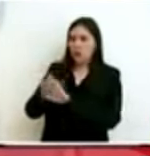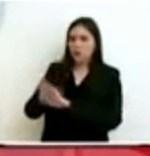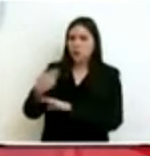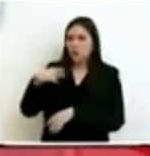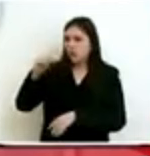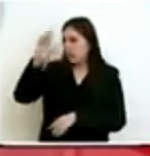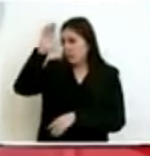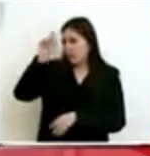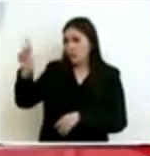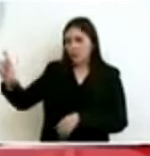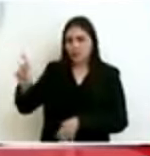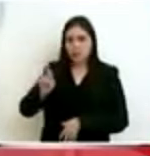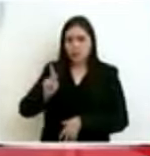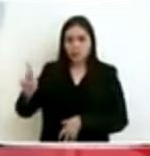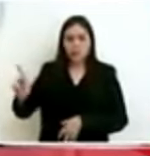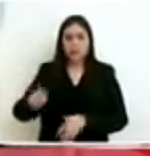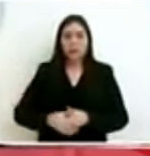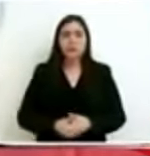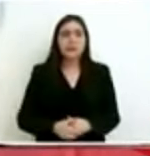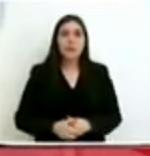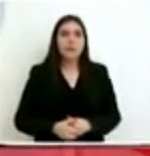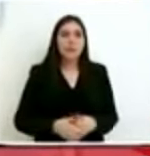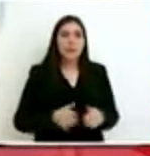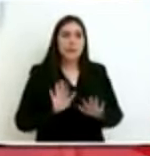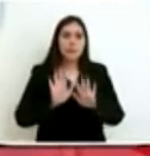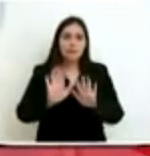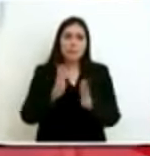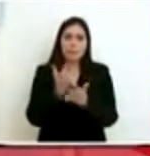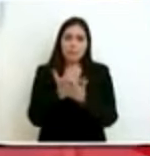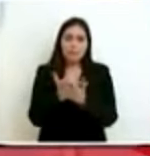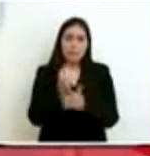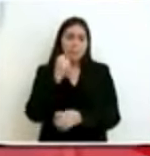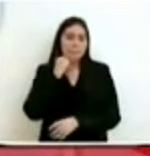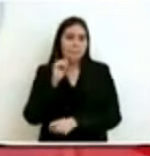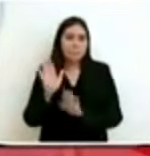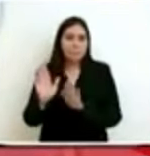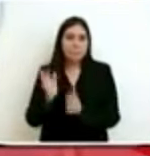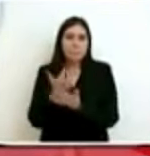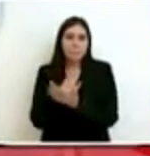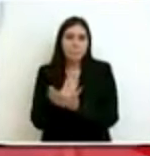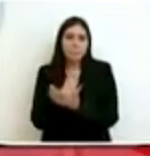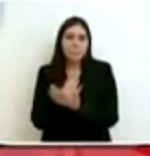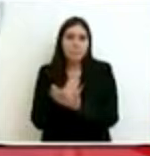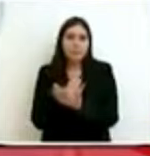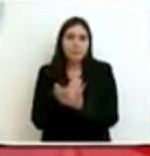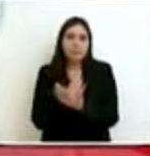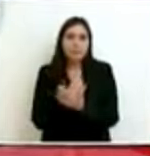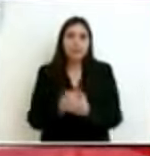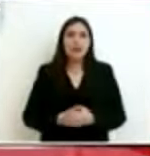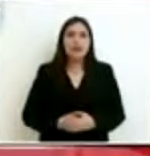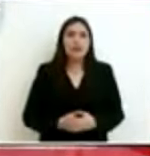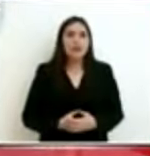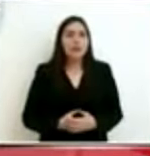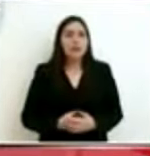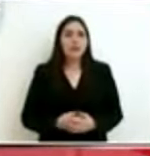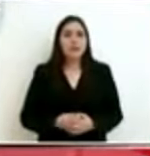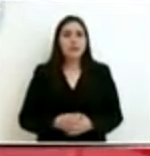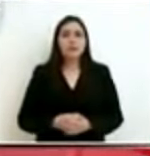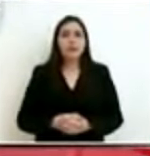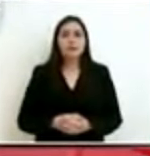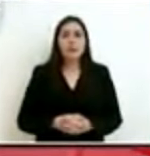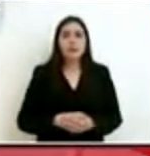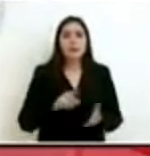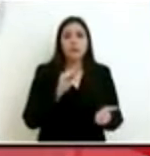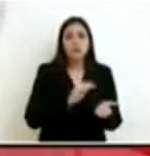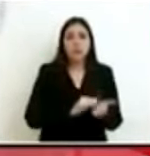opositor Senadoras, nacional. Les pido, nunca permítame, senador Yunes. Permítame, senador Yunes. Hay todavía